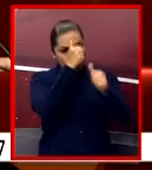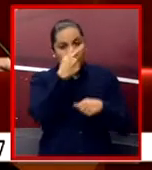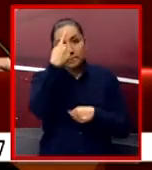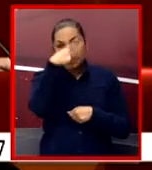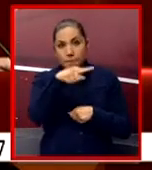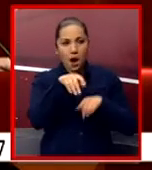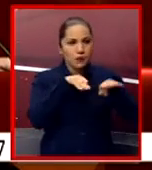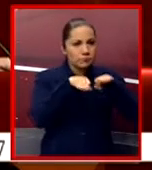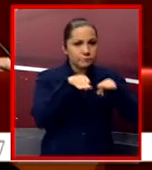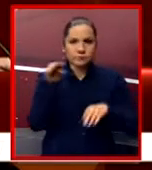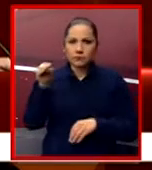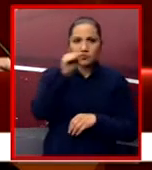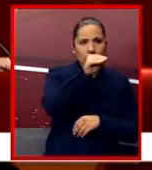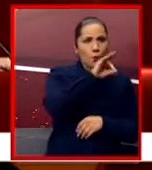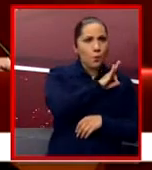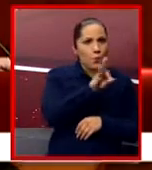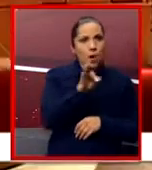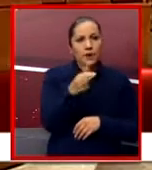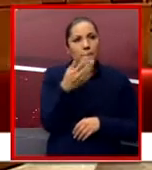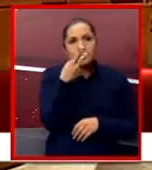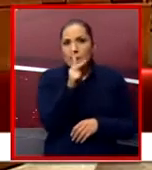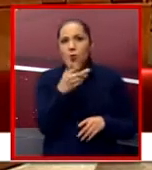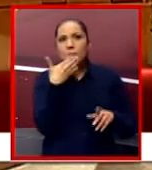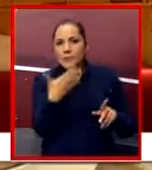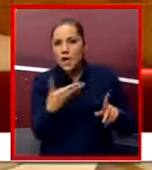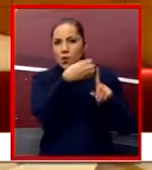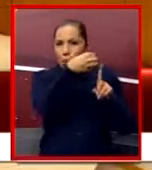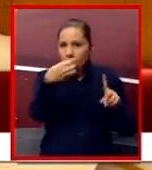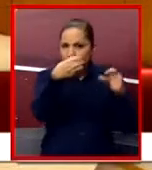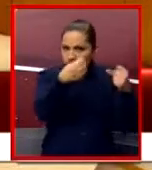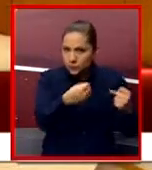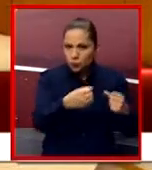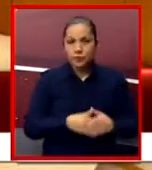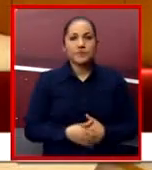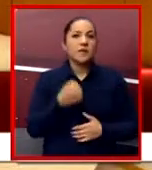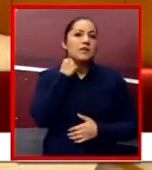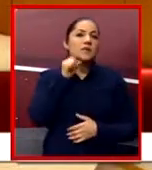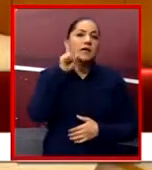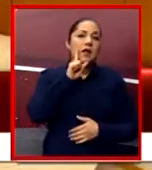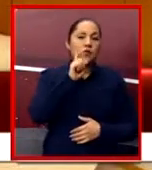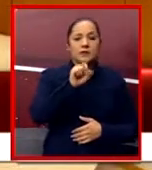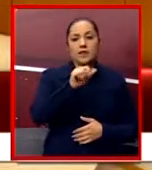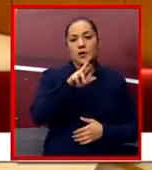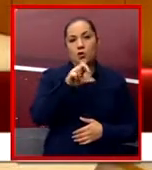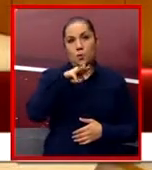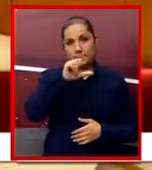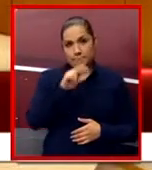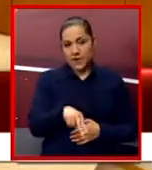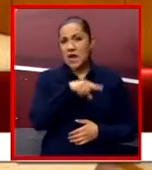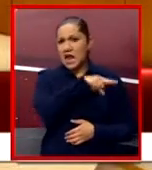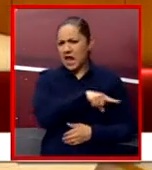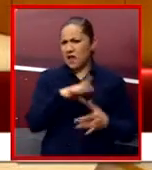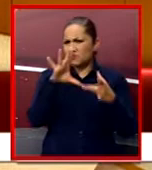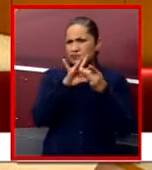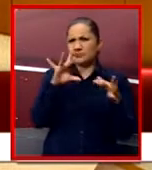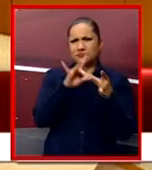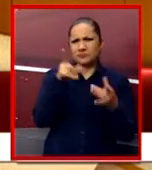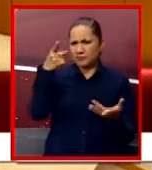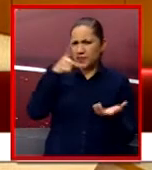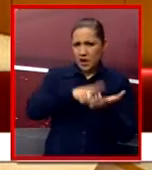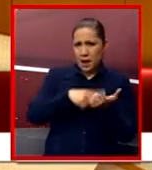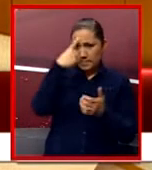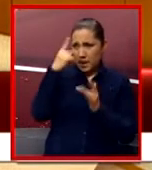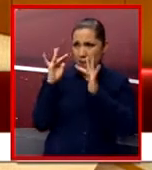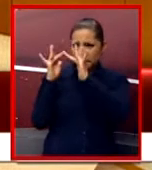ordenada y segura. La senadora Laida Sansores San Román, del Partido del Trabajo, criticó la conducción de la política interior